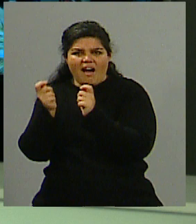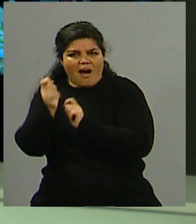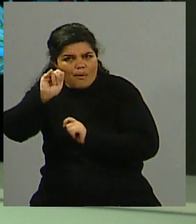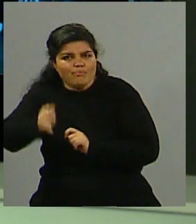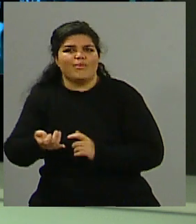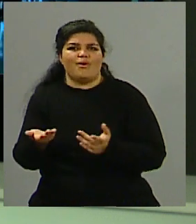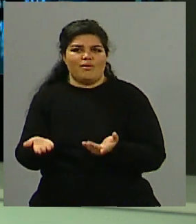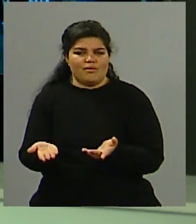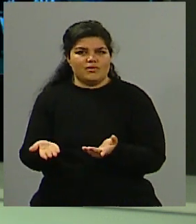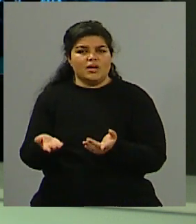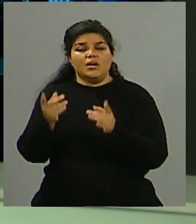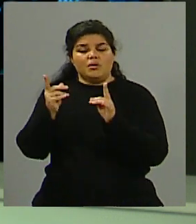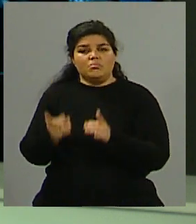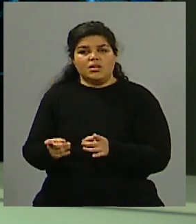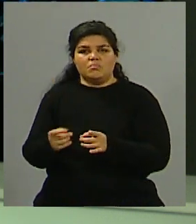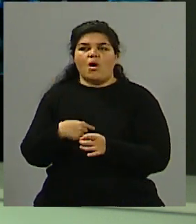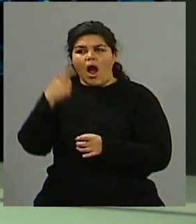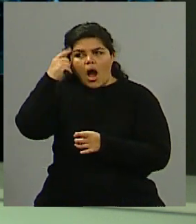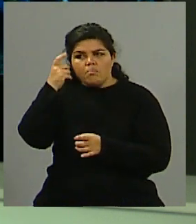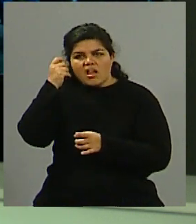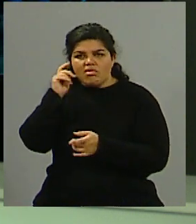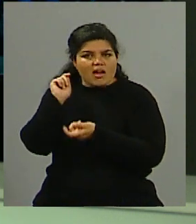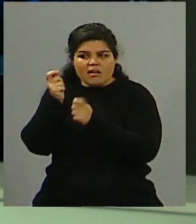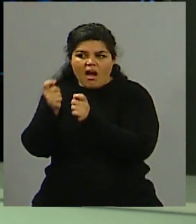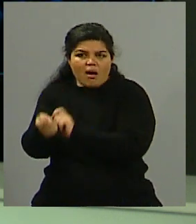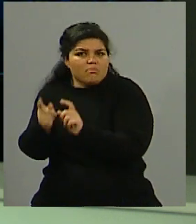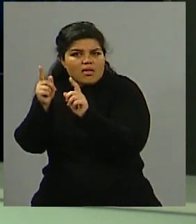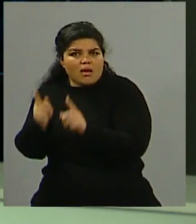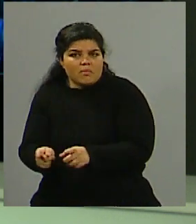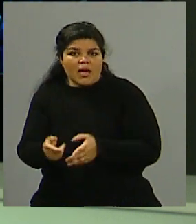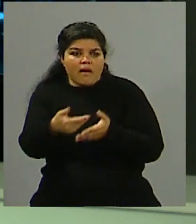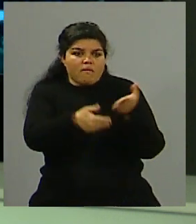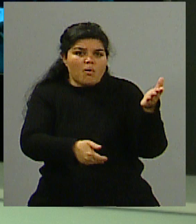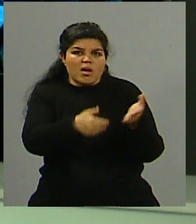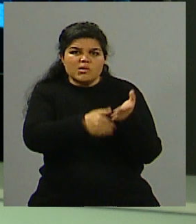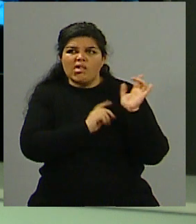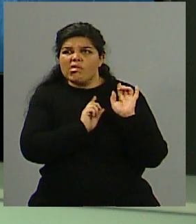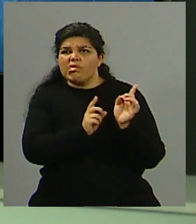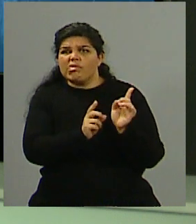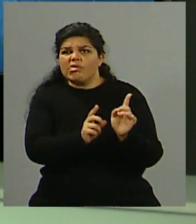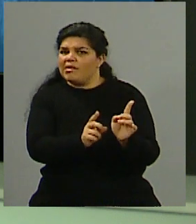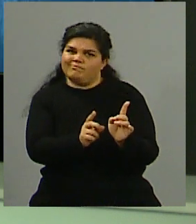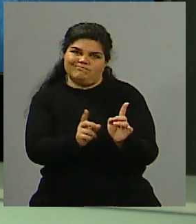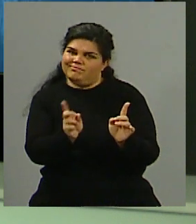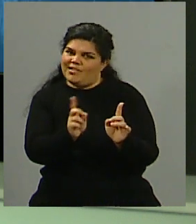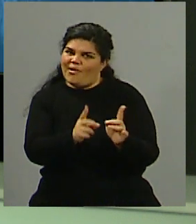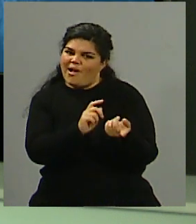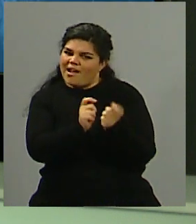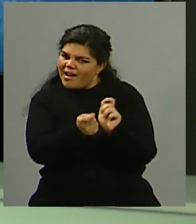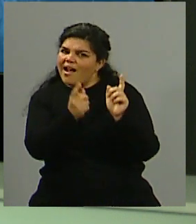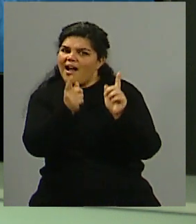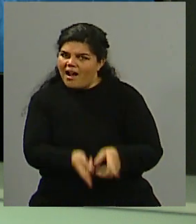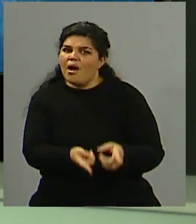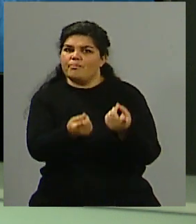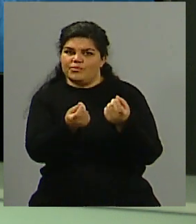ser coherentes y también cambiar los modos de evaluar. Ujú. Entonces allí aparecen